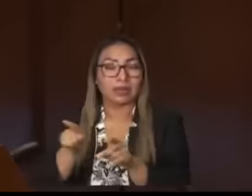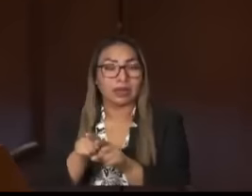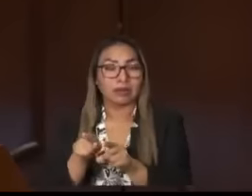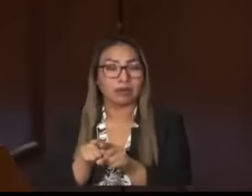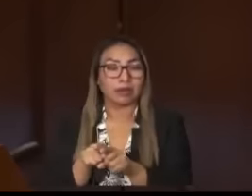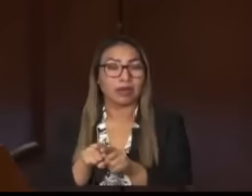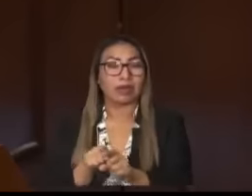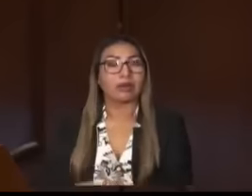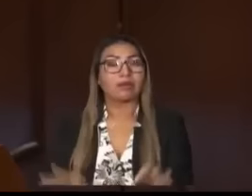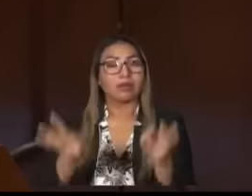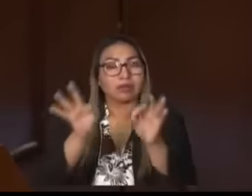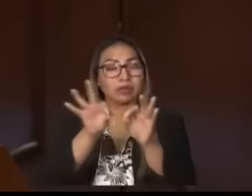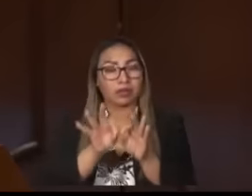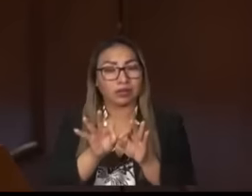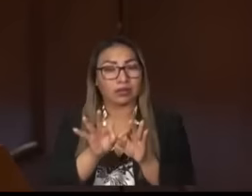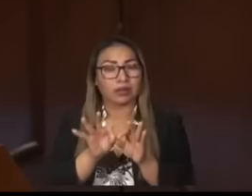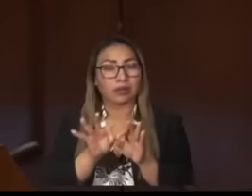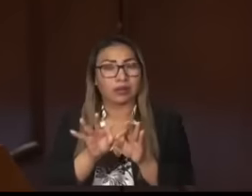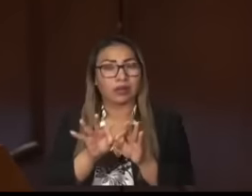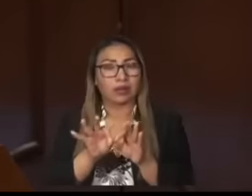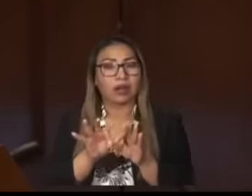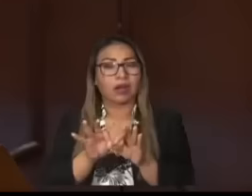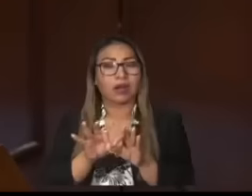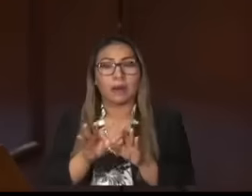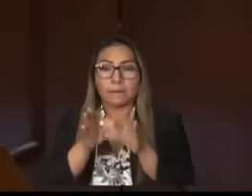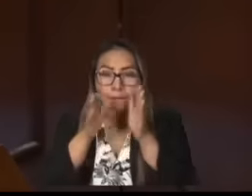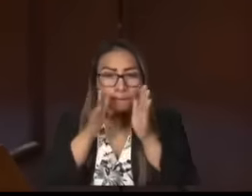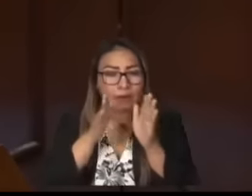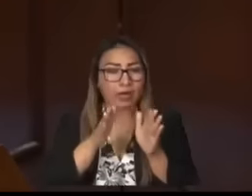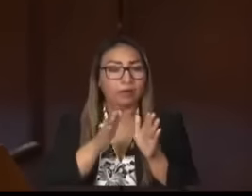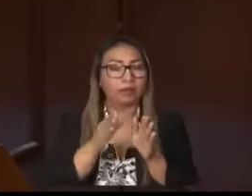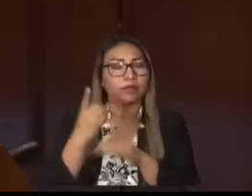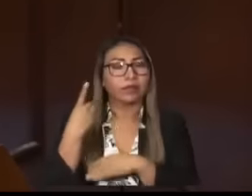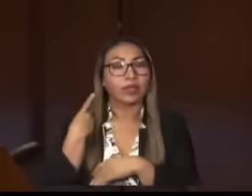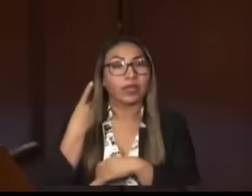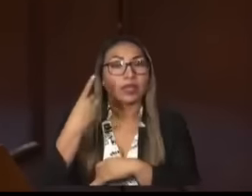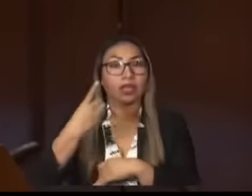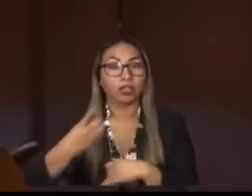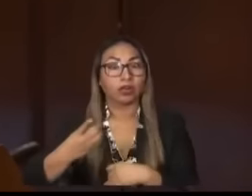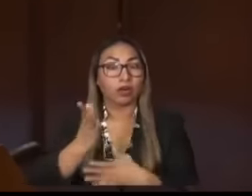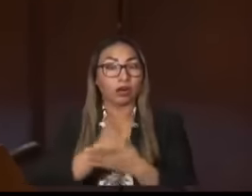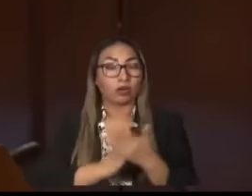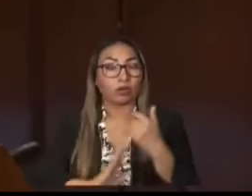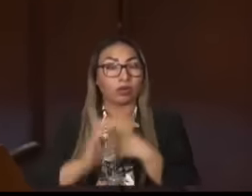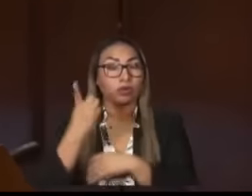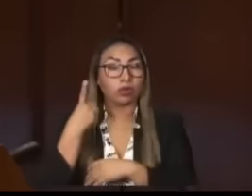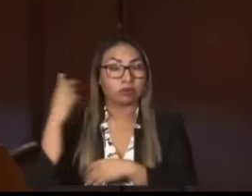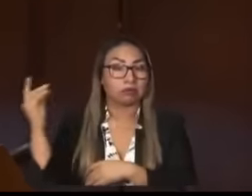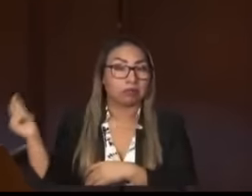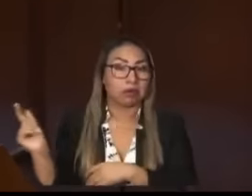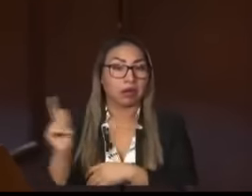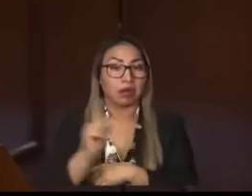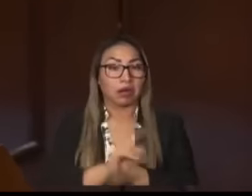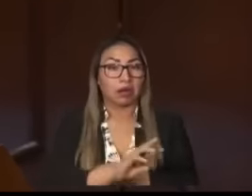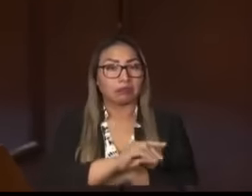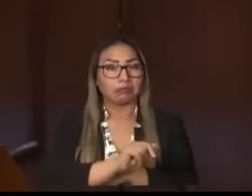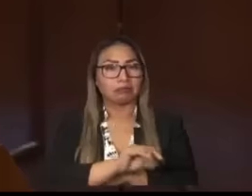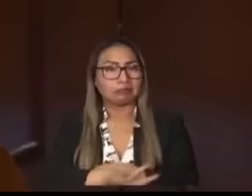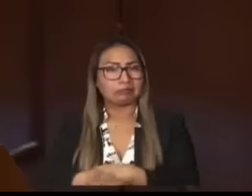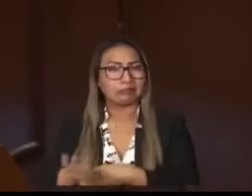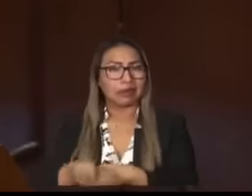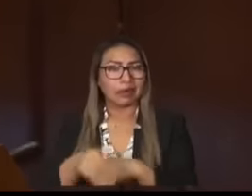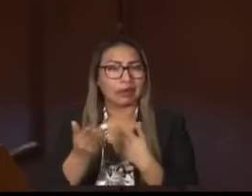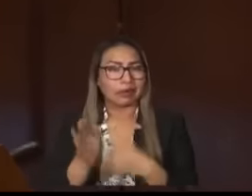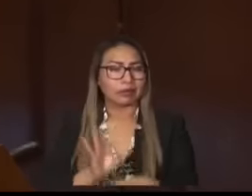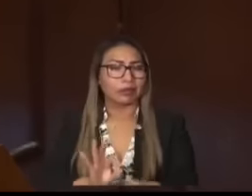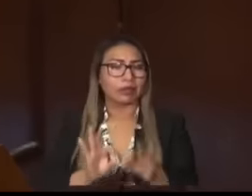hay orientación de algunos de esos directores que han pasado por ahí de privatizar